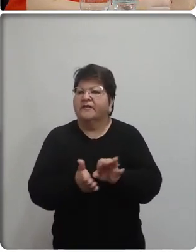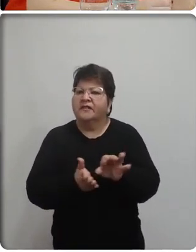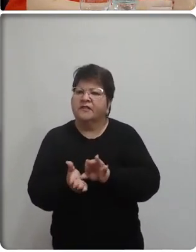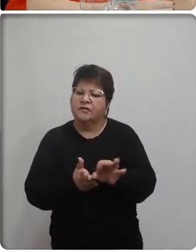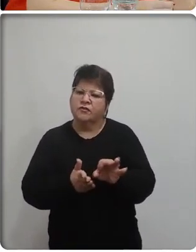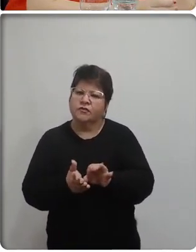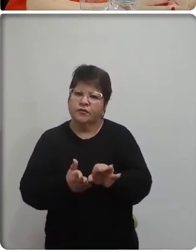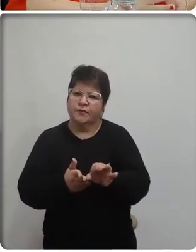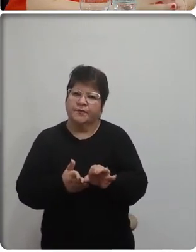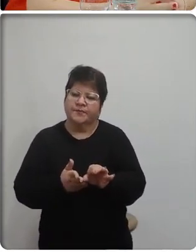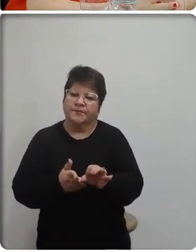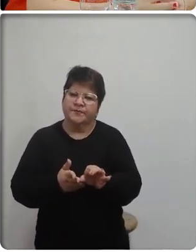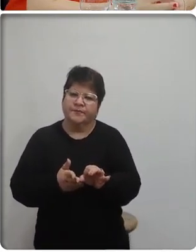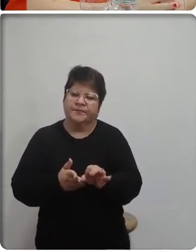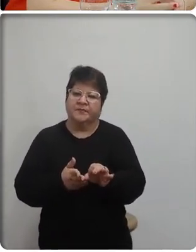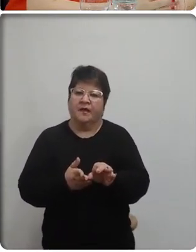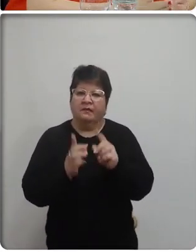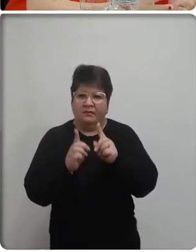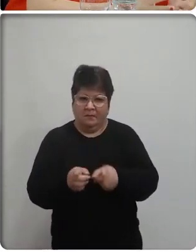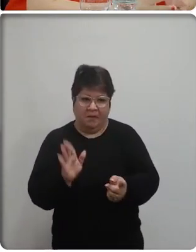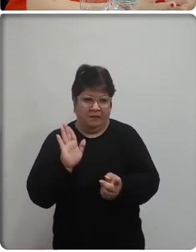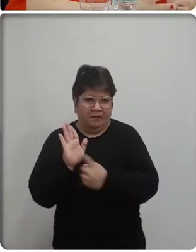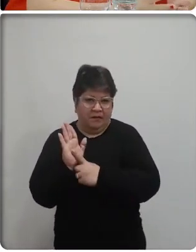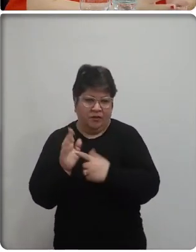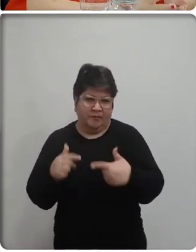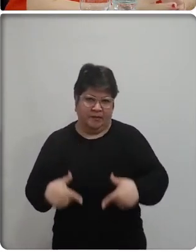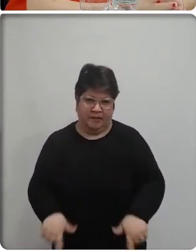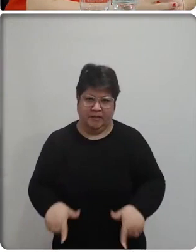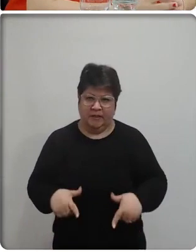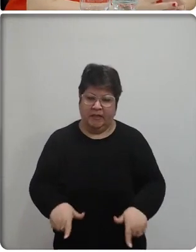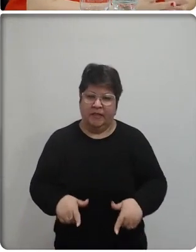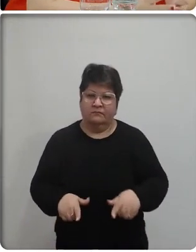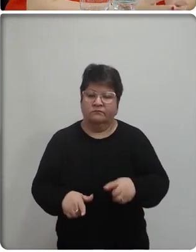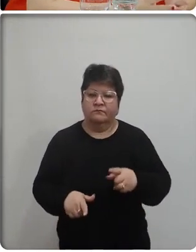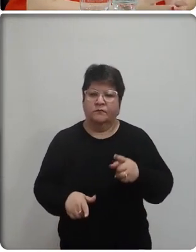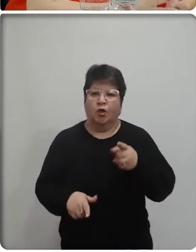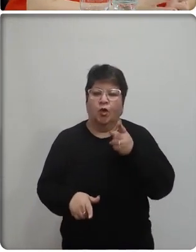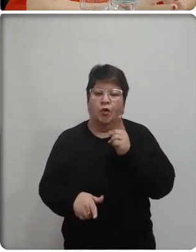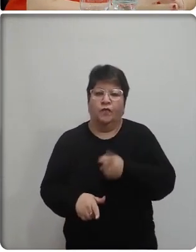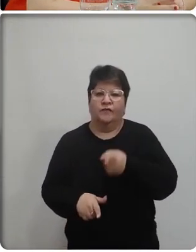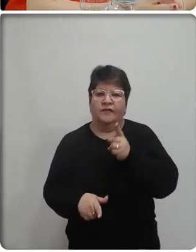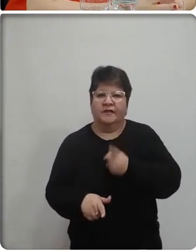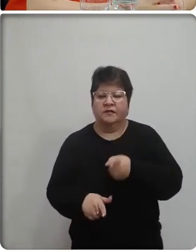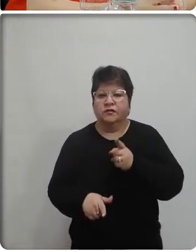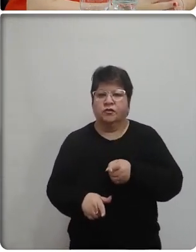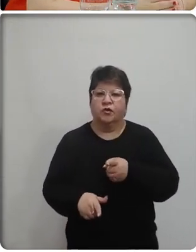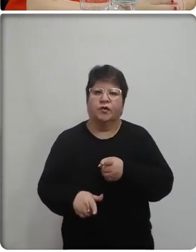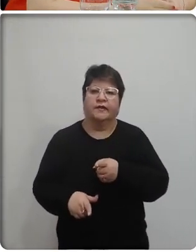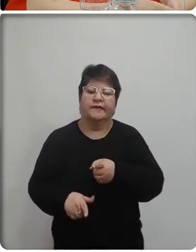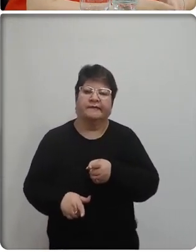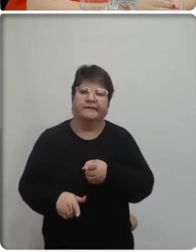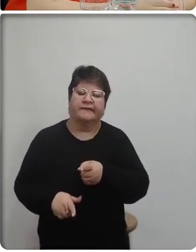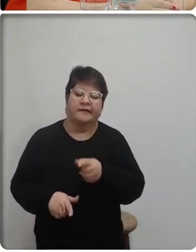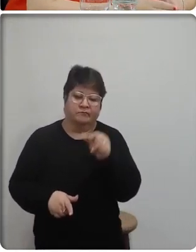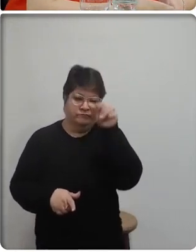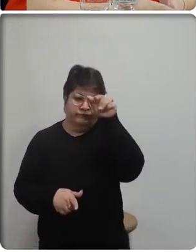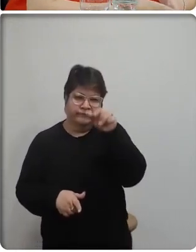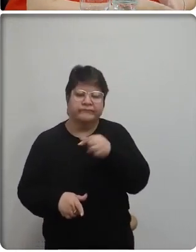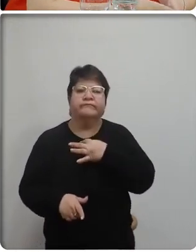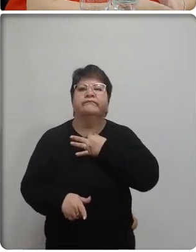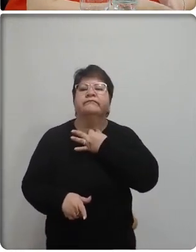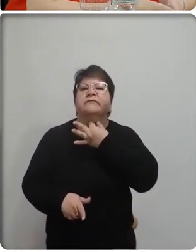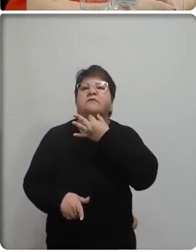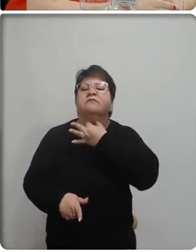y decretos ministeriales. Continuar con las 5 obligatorias, que son la pesquisa del hipotiroidismo congénito, la